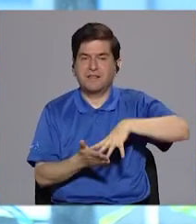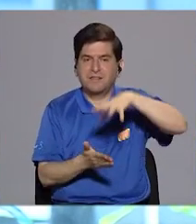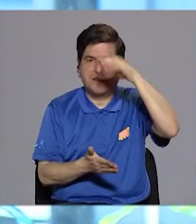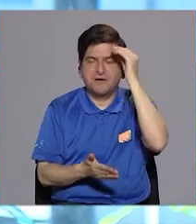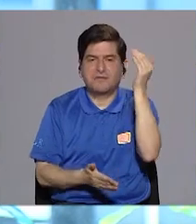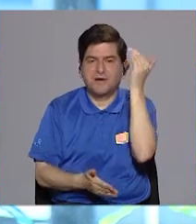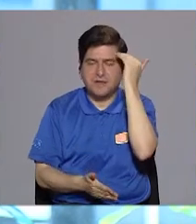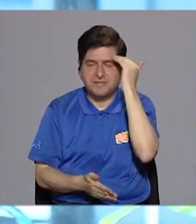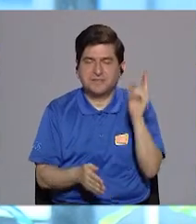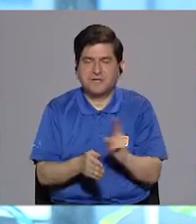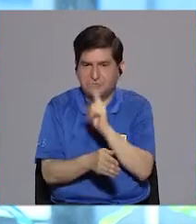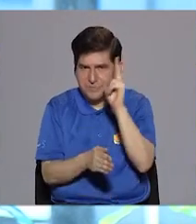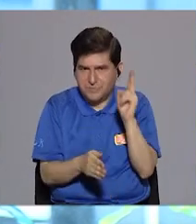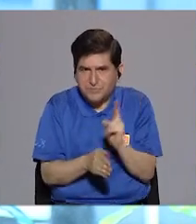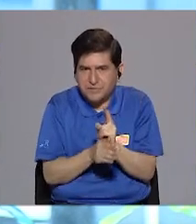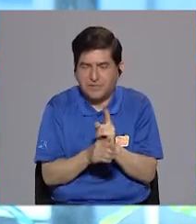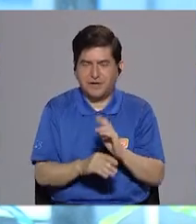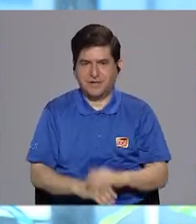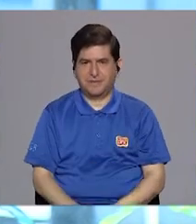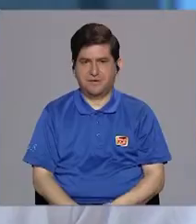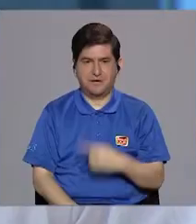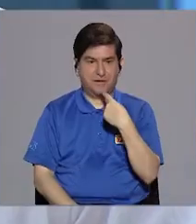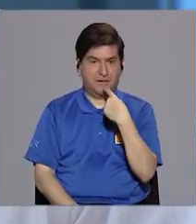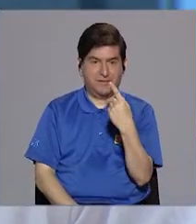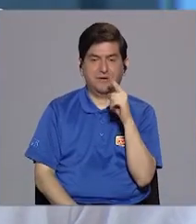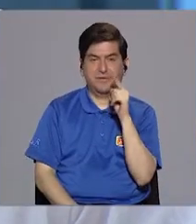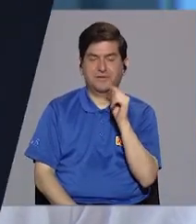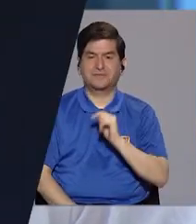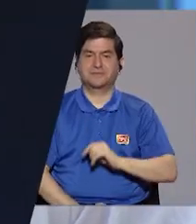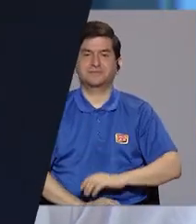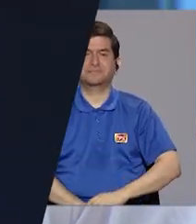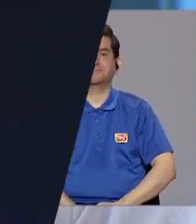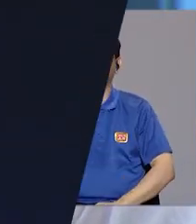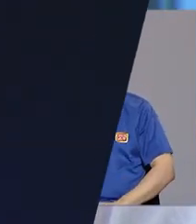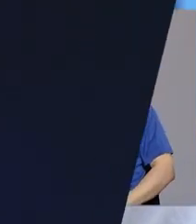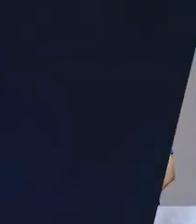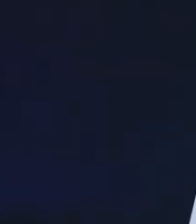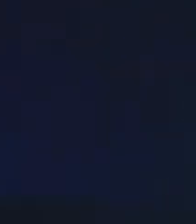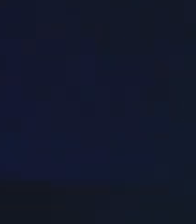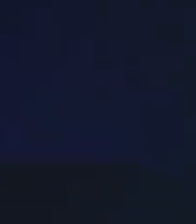de aprender a saber consumirla. Eso dice el maestro.